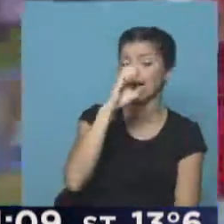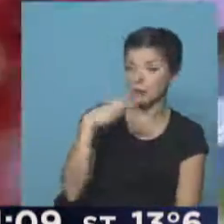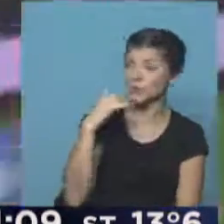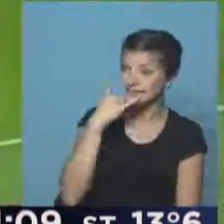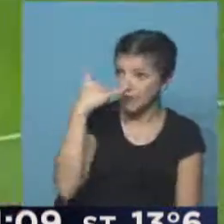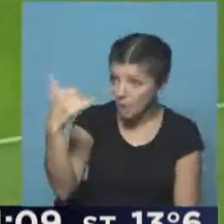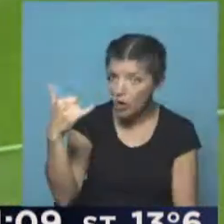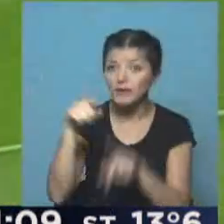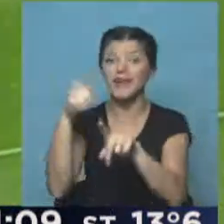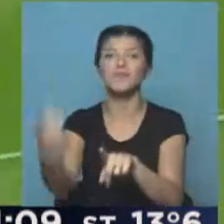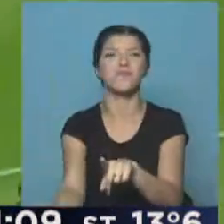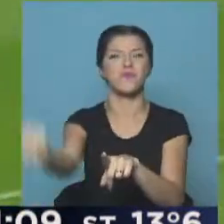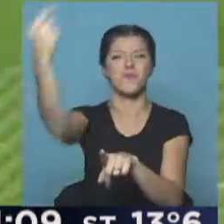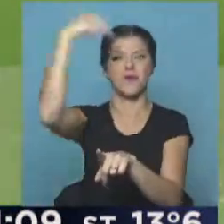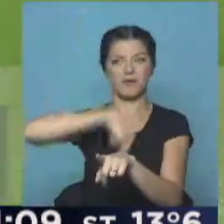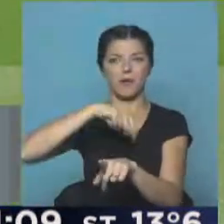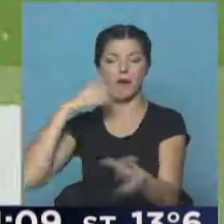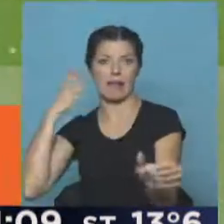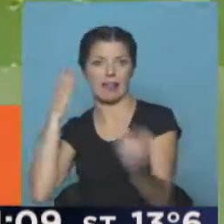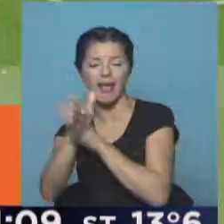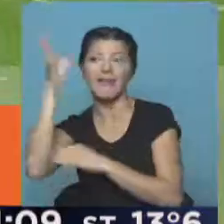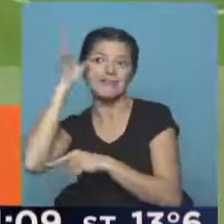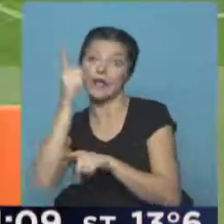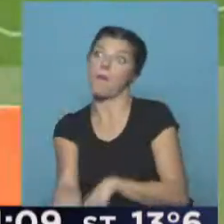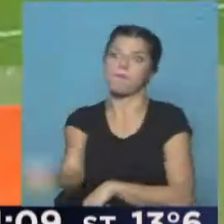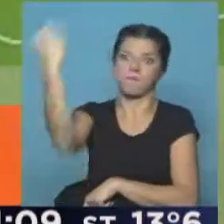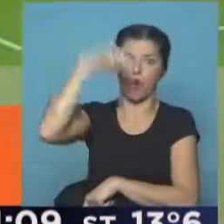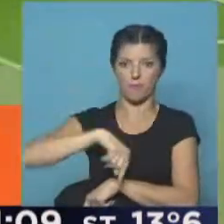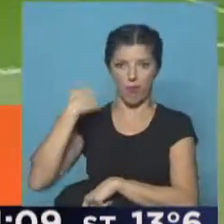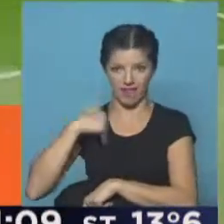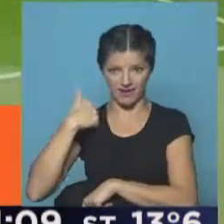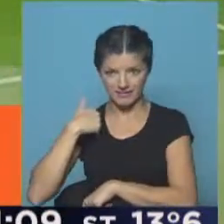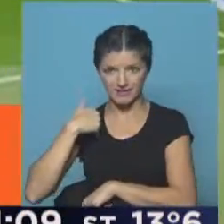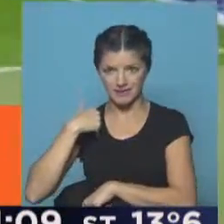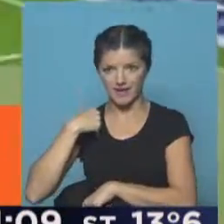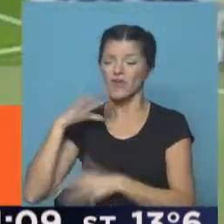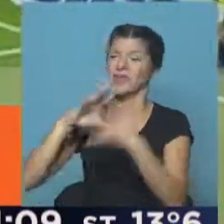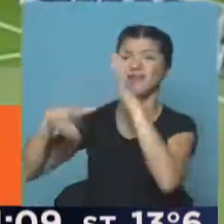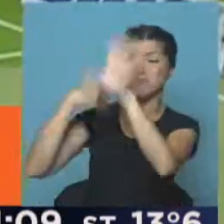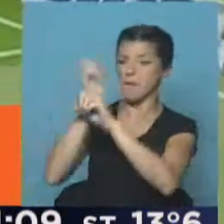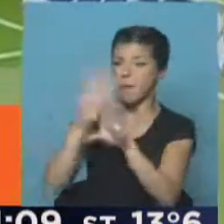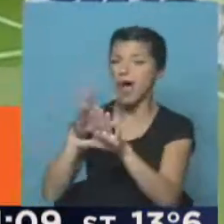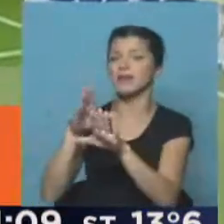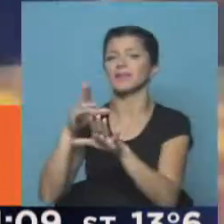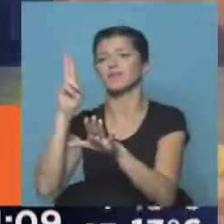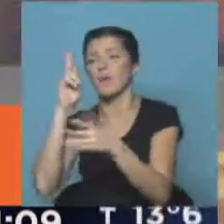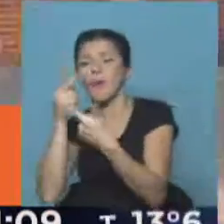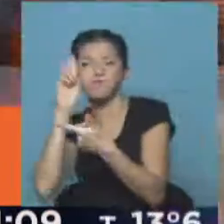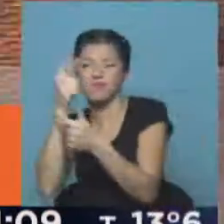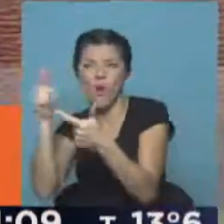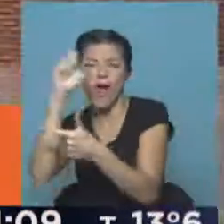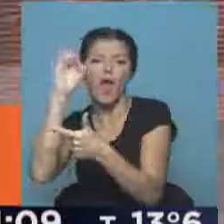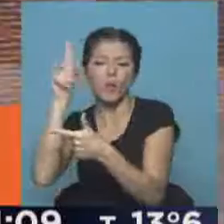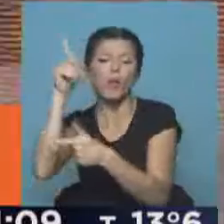se volvió casi que escapándose de Italia y del Genoa, de manera muy desprolija, por cierto, pero para vestir la camiseta de